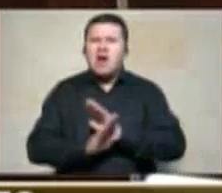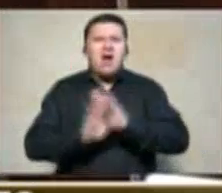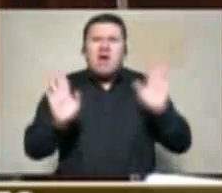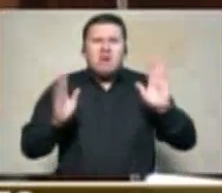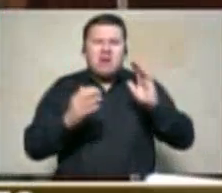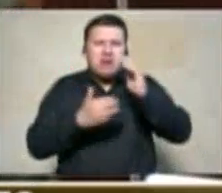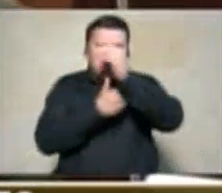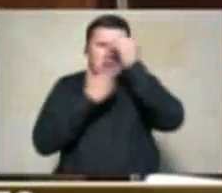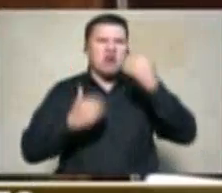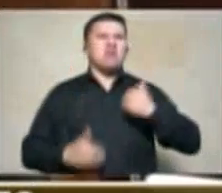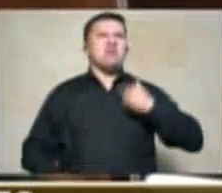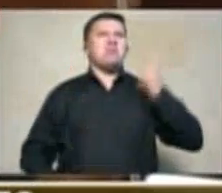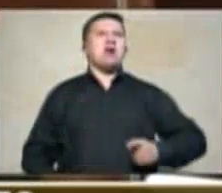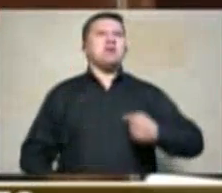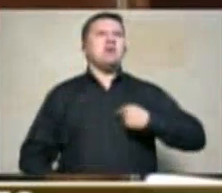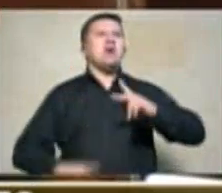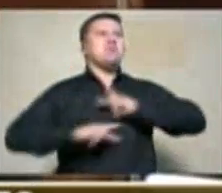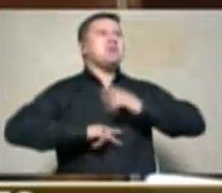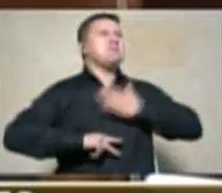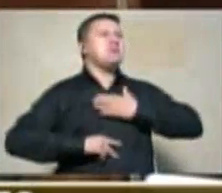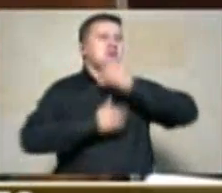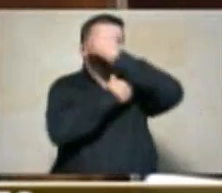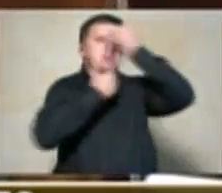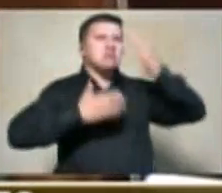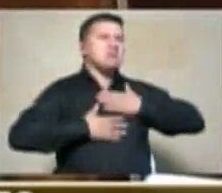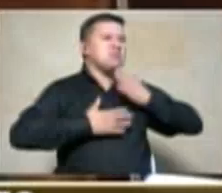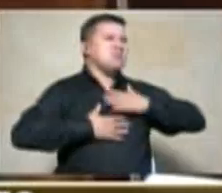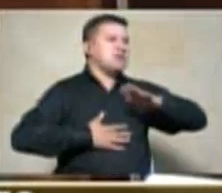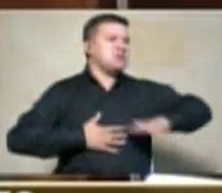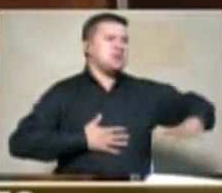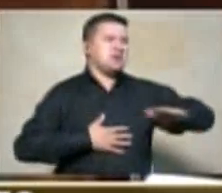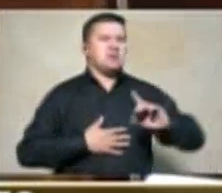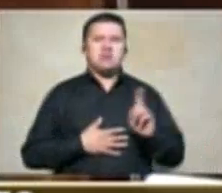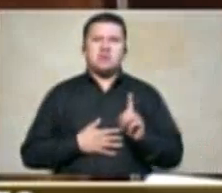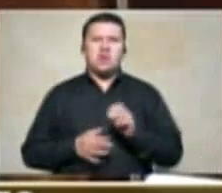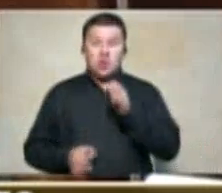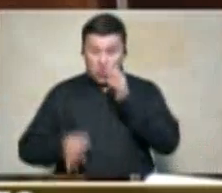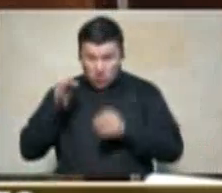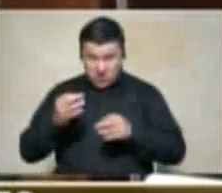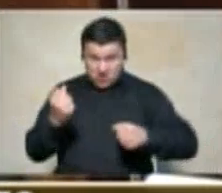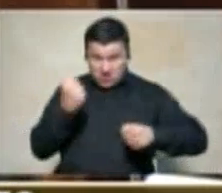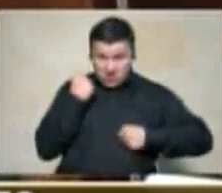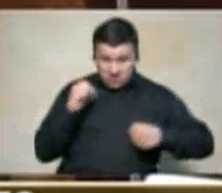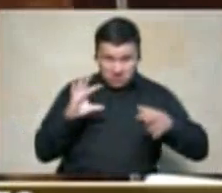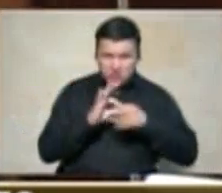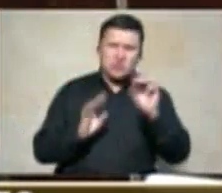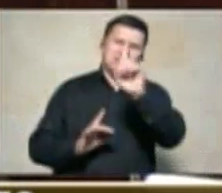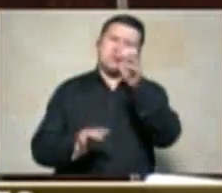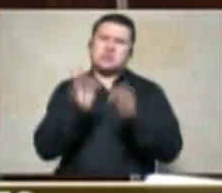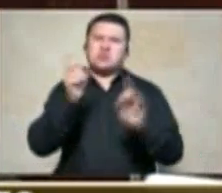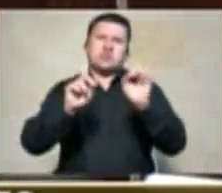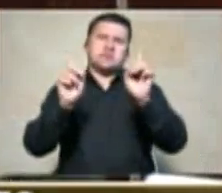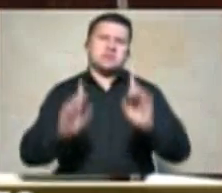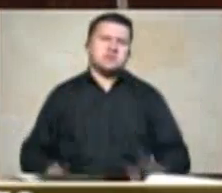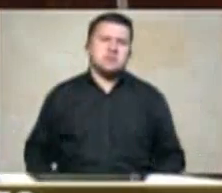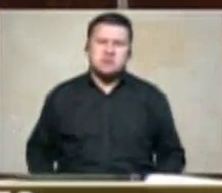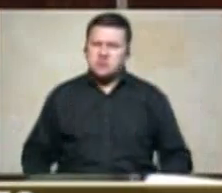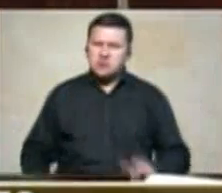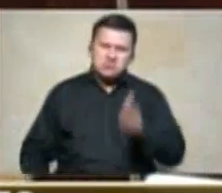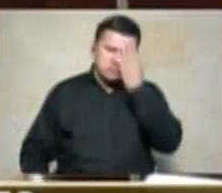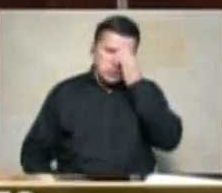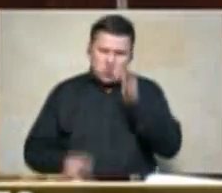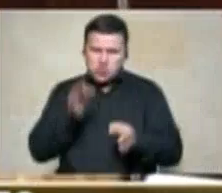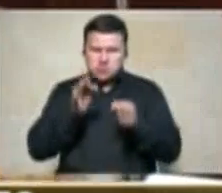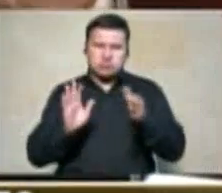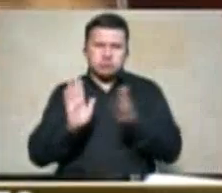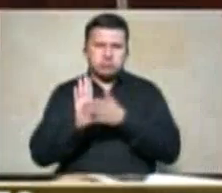tierra. Justicia con armas no es justicia. Hoy la justicia es una justicia con toga, con birrete,